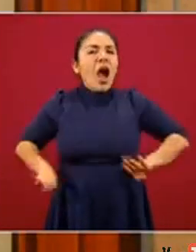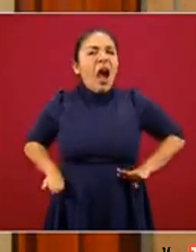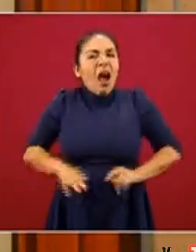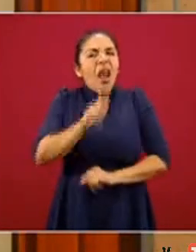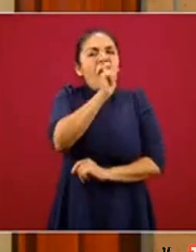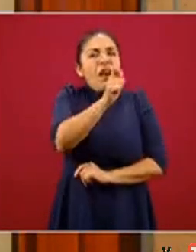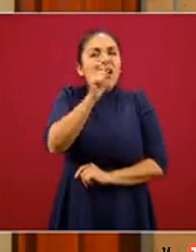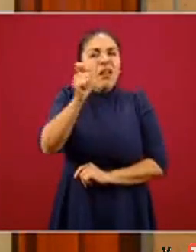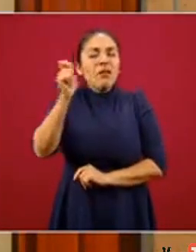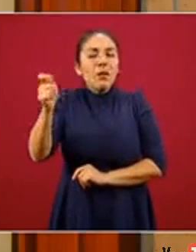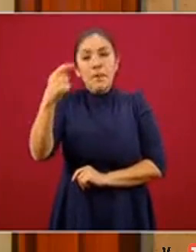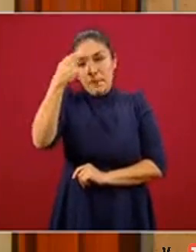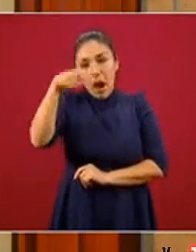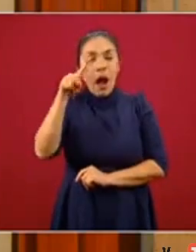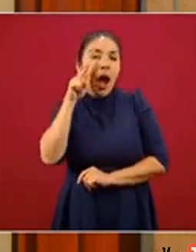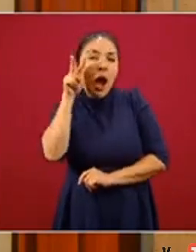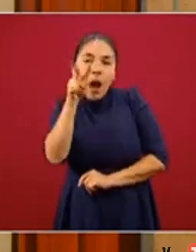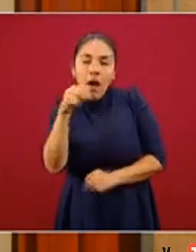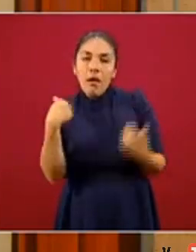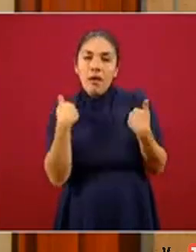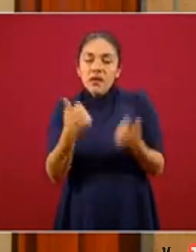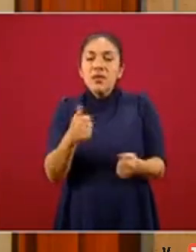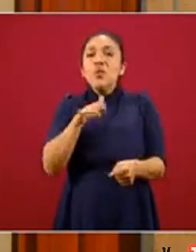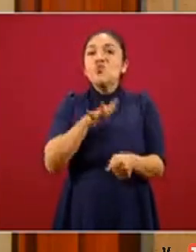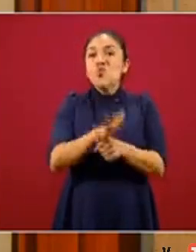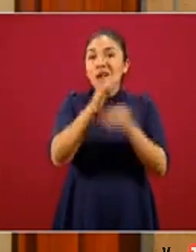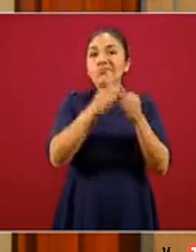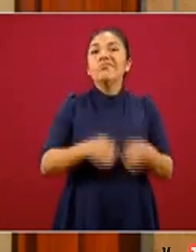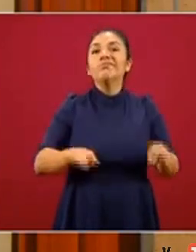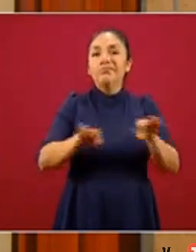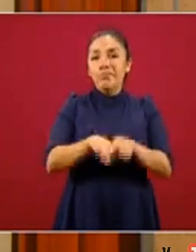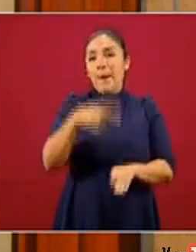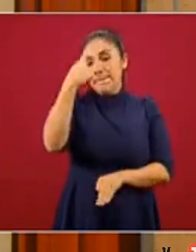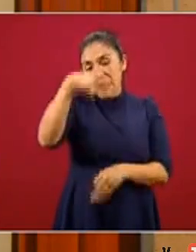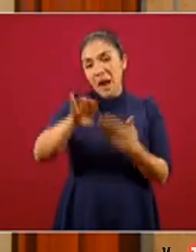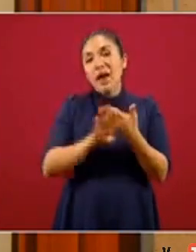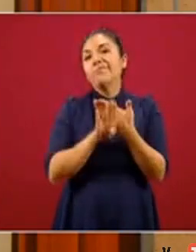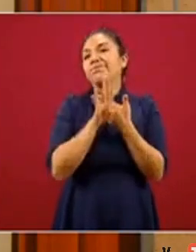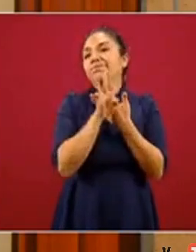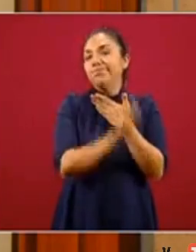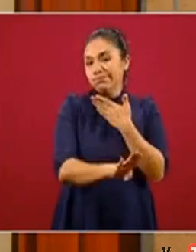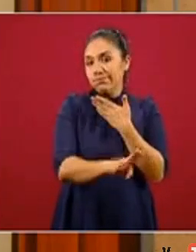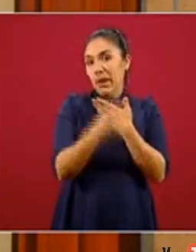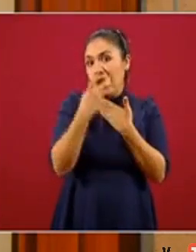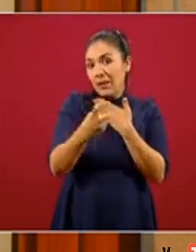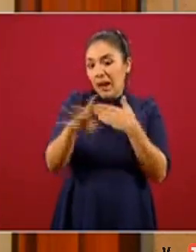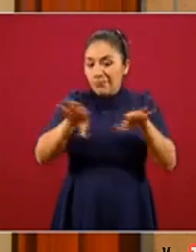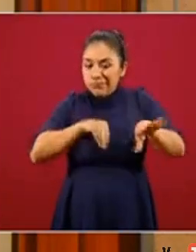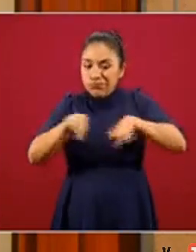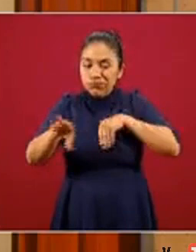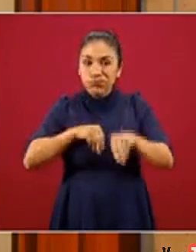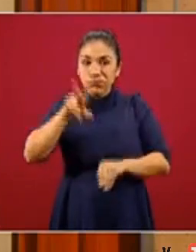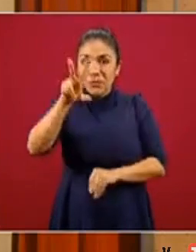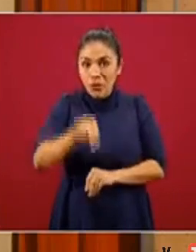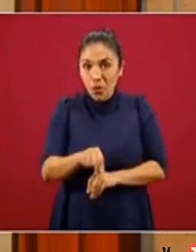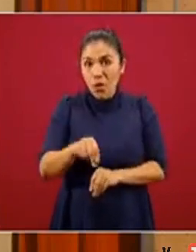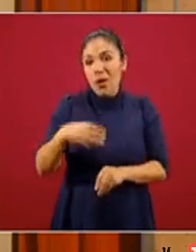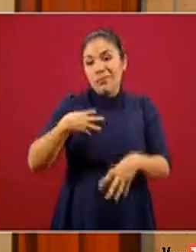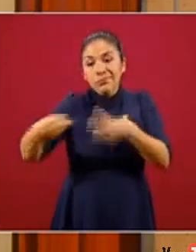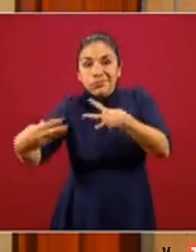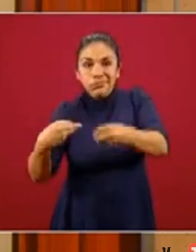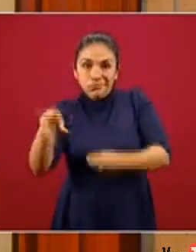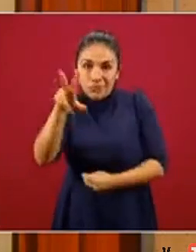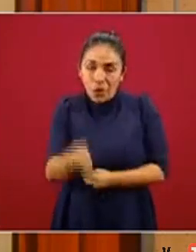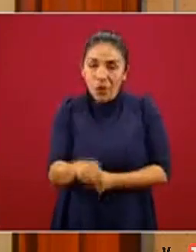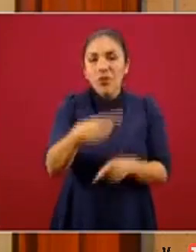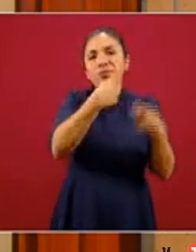que hacen visualizar la importancia de la prevención de la transmisión, es decir, del contagio en